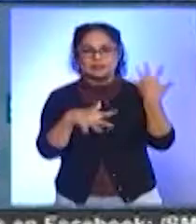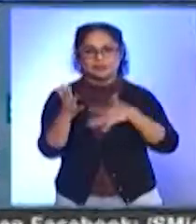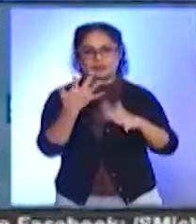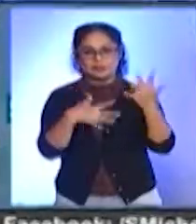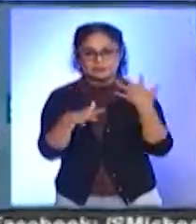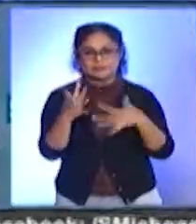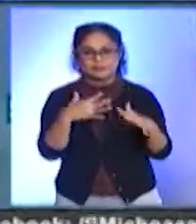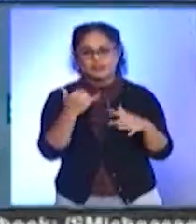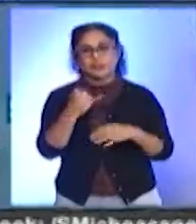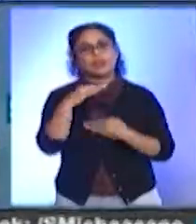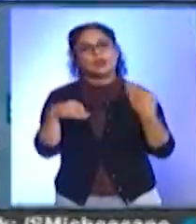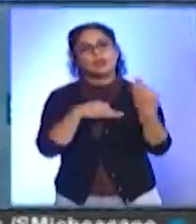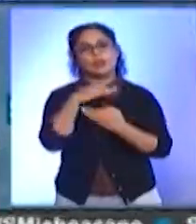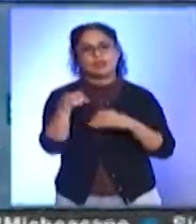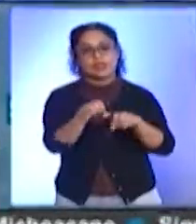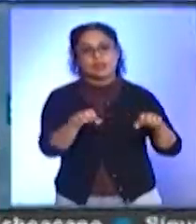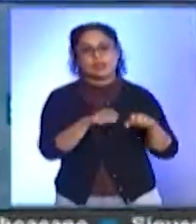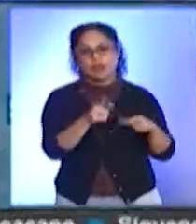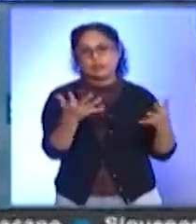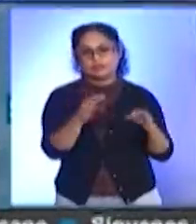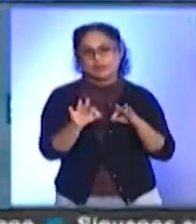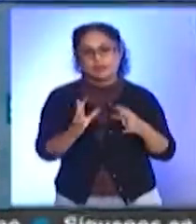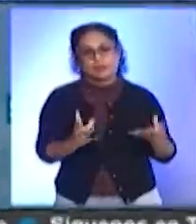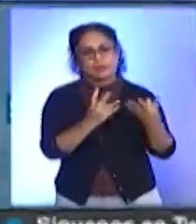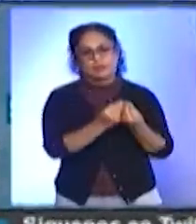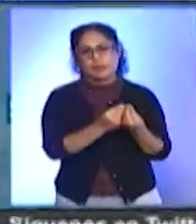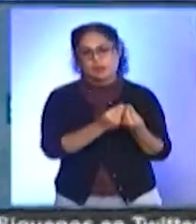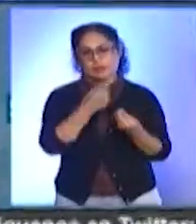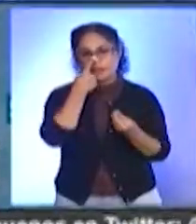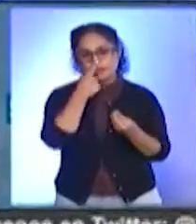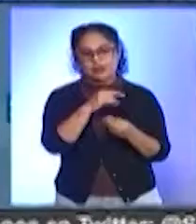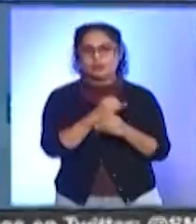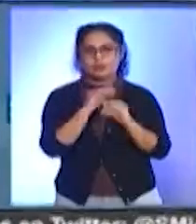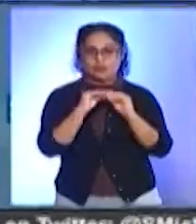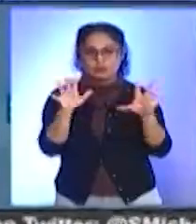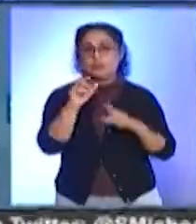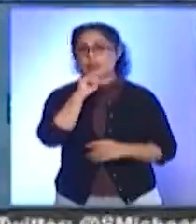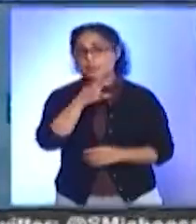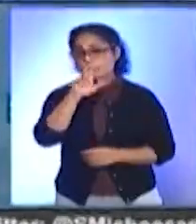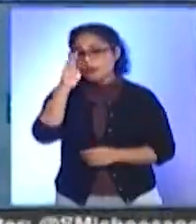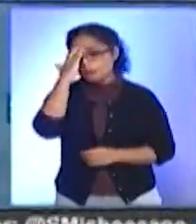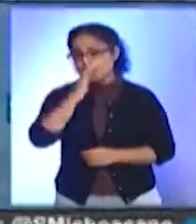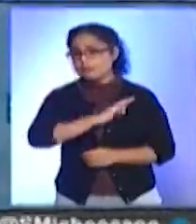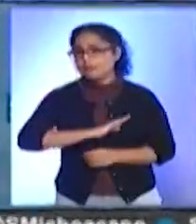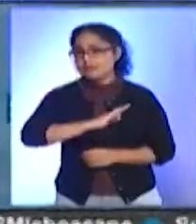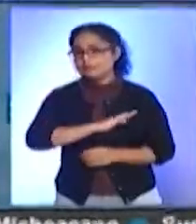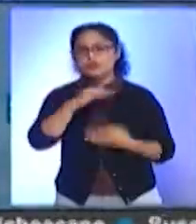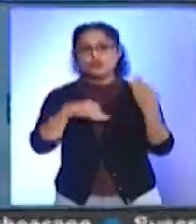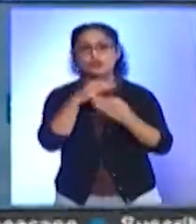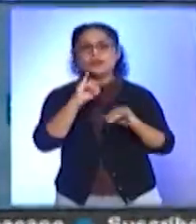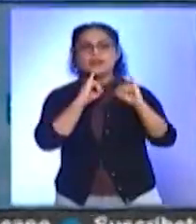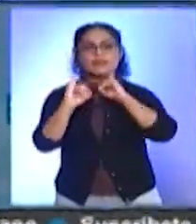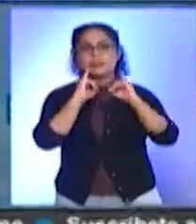mexicana, y a todo, a todo el equipo que hace posible este espacio informativo, y también nuestro reconocimiento y felicitación a todos los